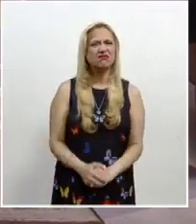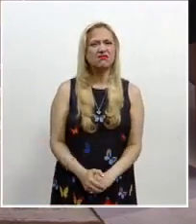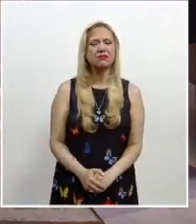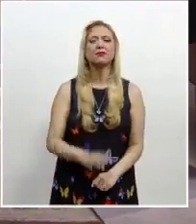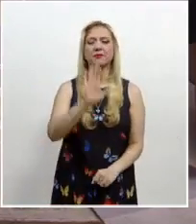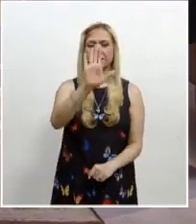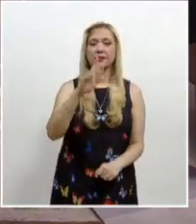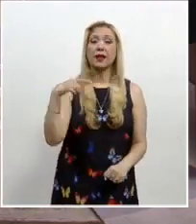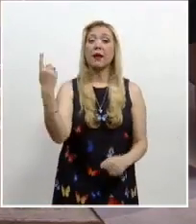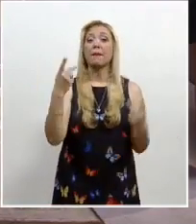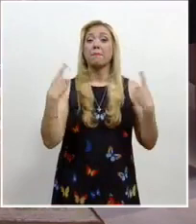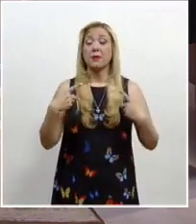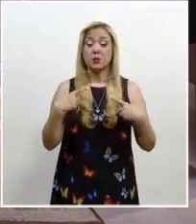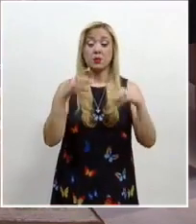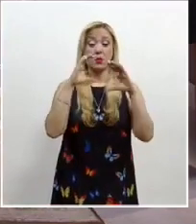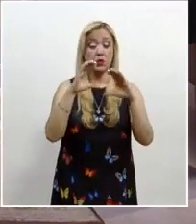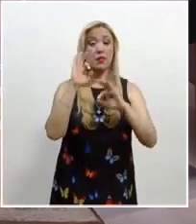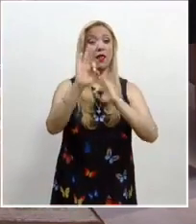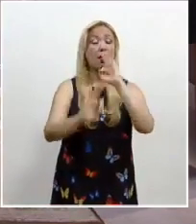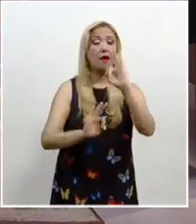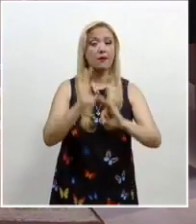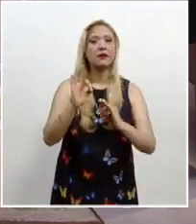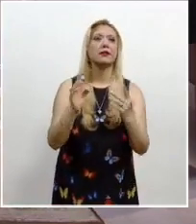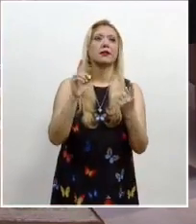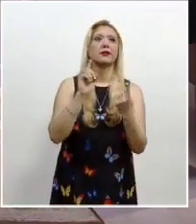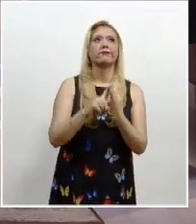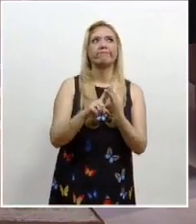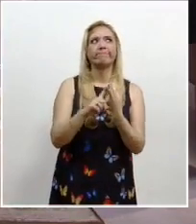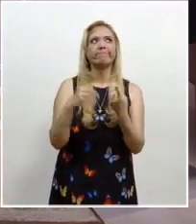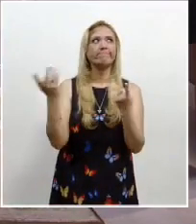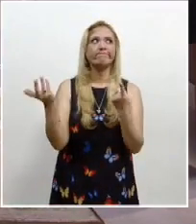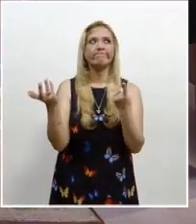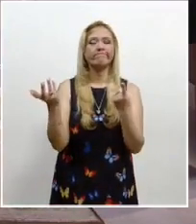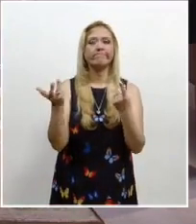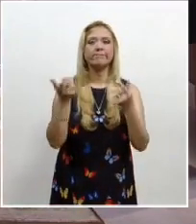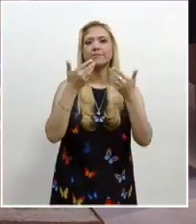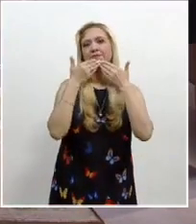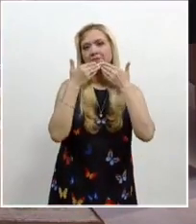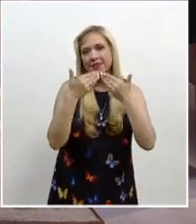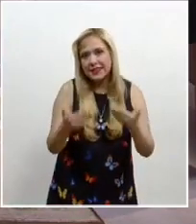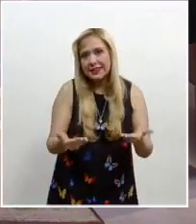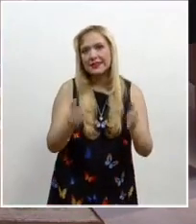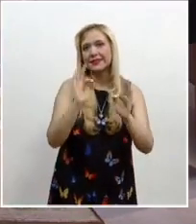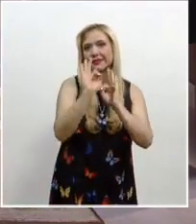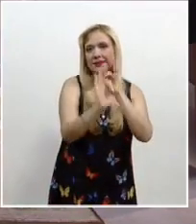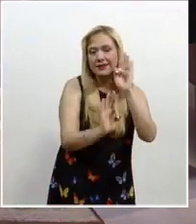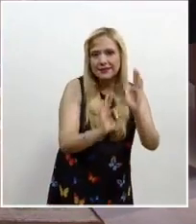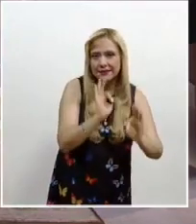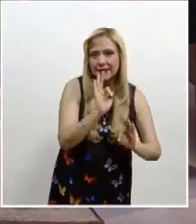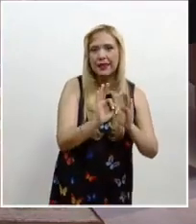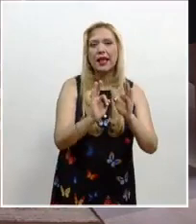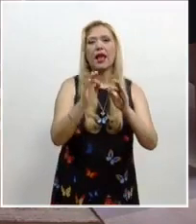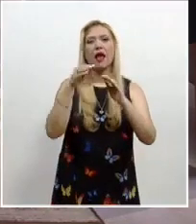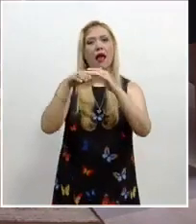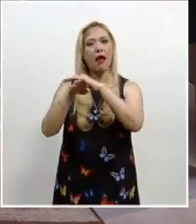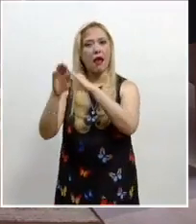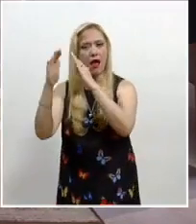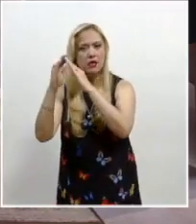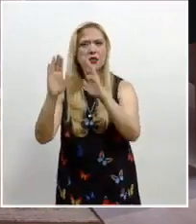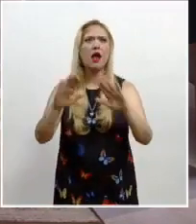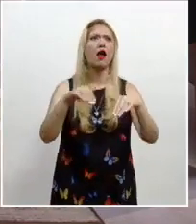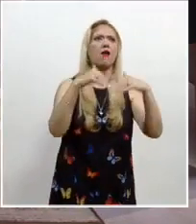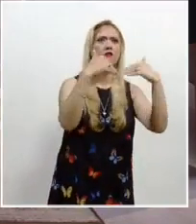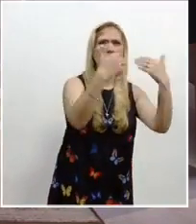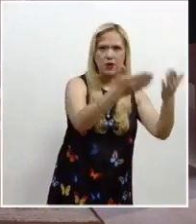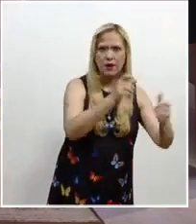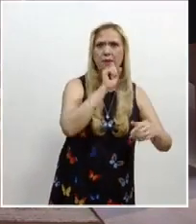las personas cuidadoras son aquellas que se dedican a brindar bienestar dentro y fuera de los hogares para